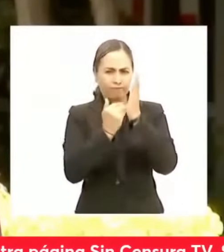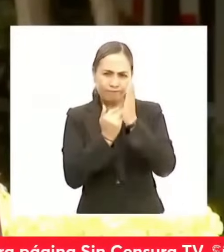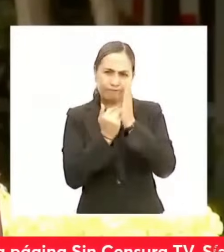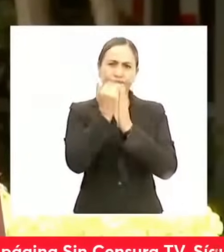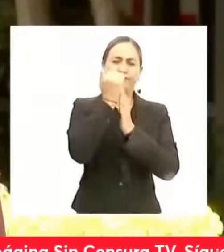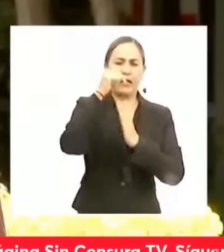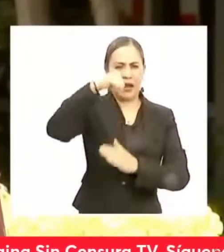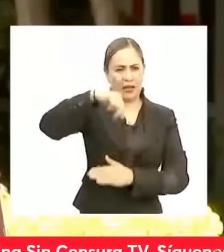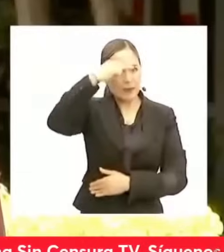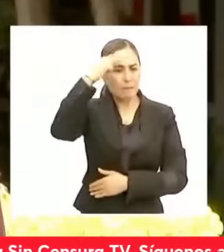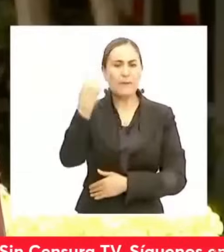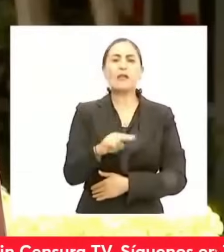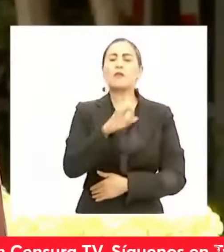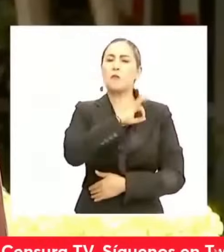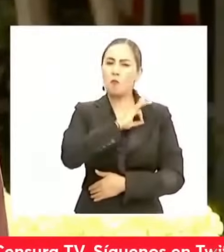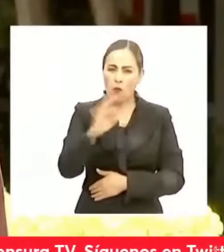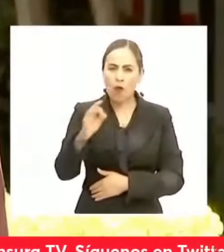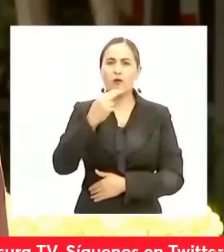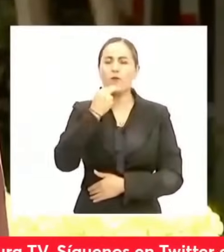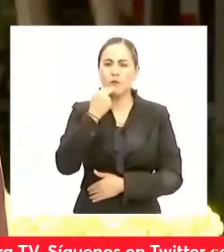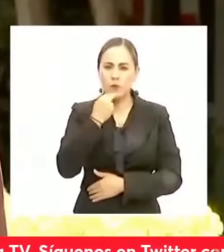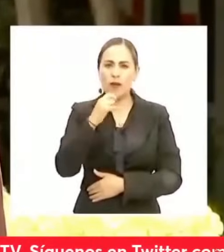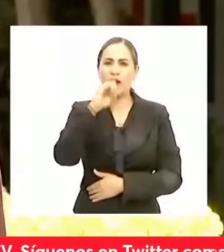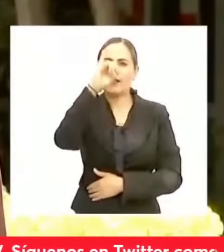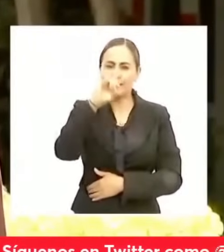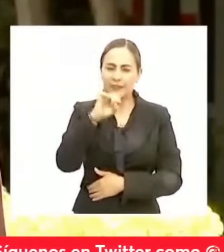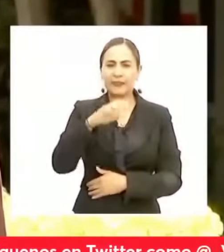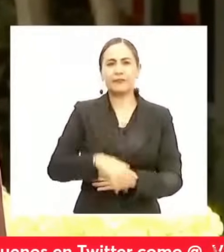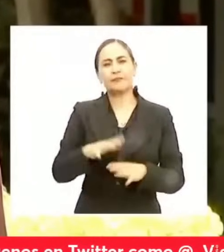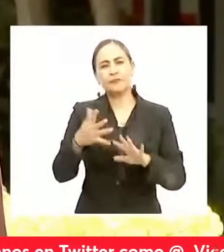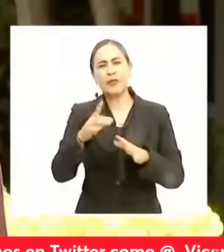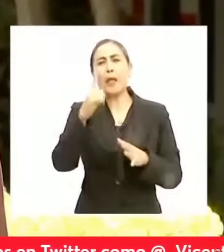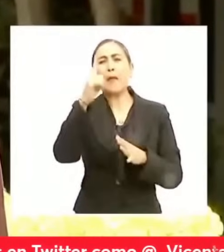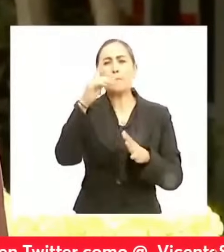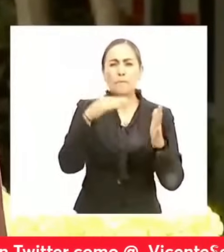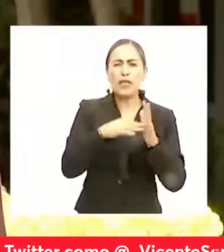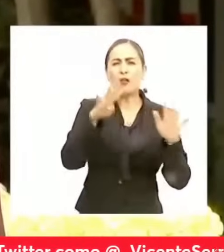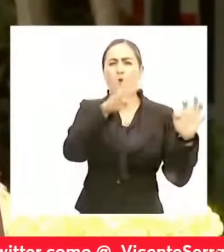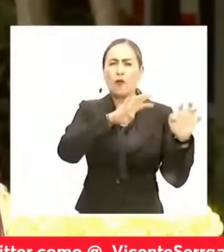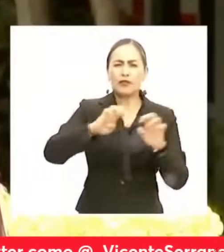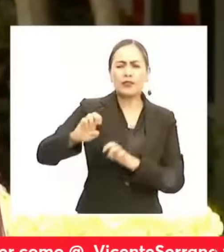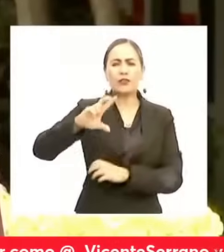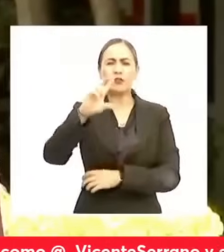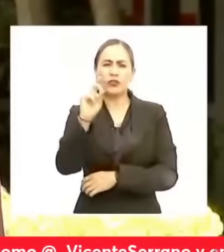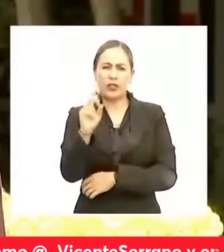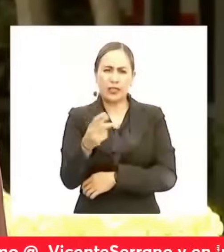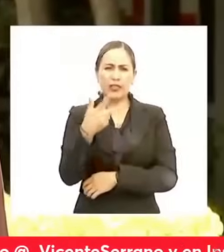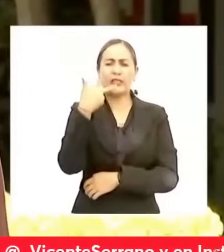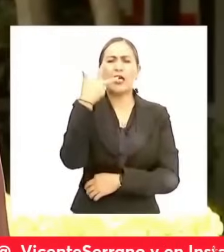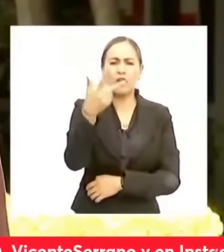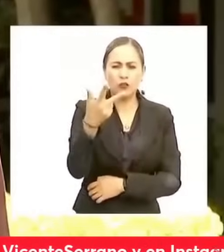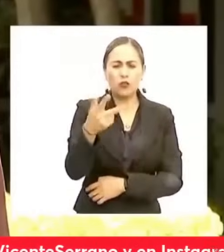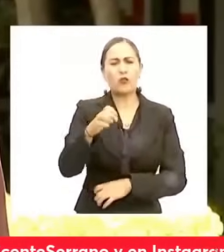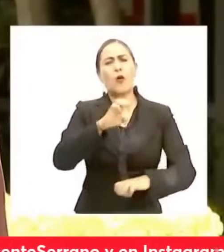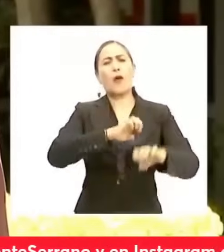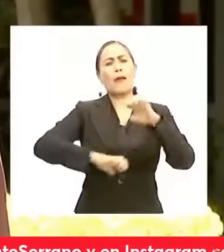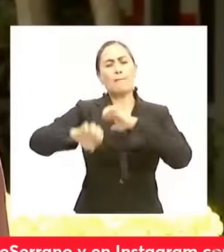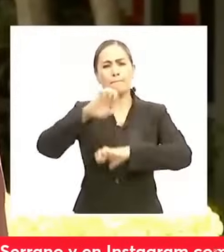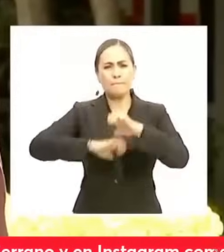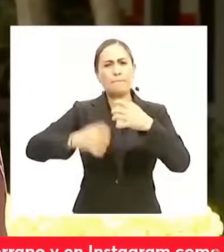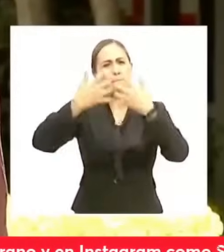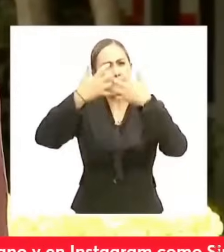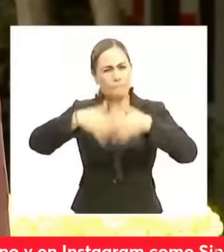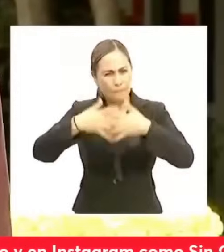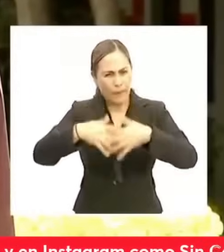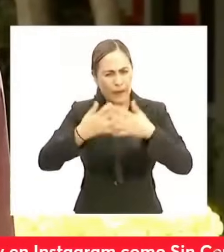México. A partir de 1938, la industria petrolera le permitió al